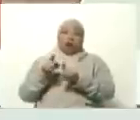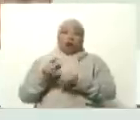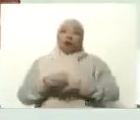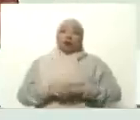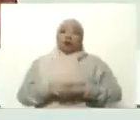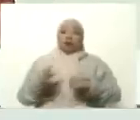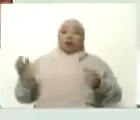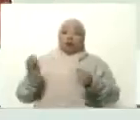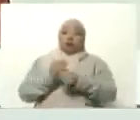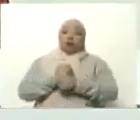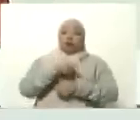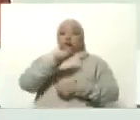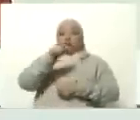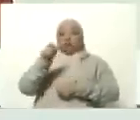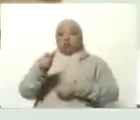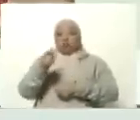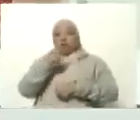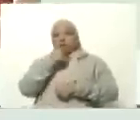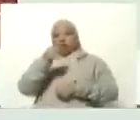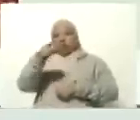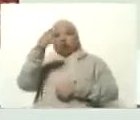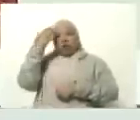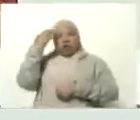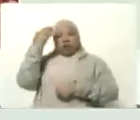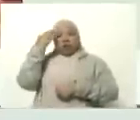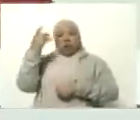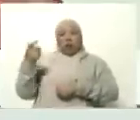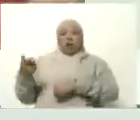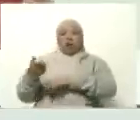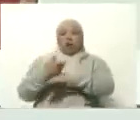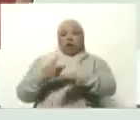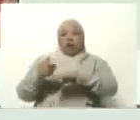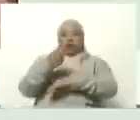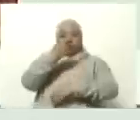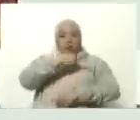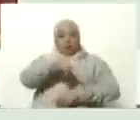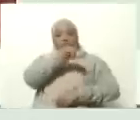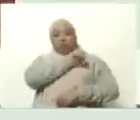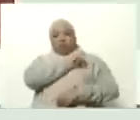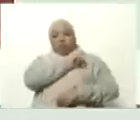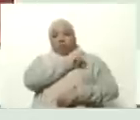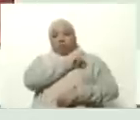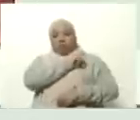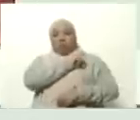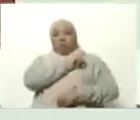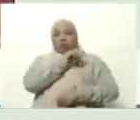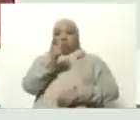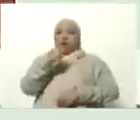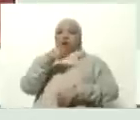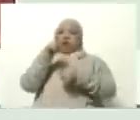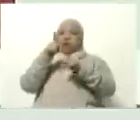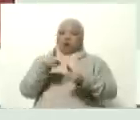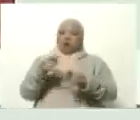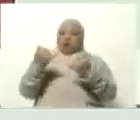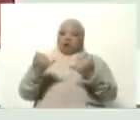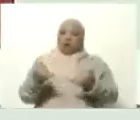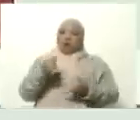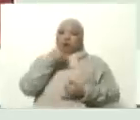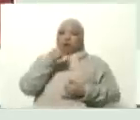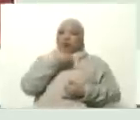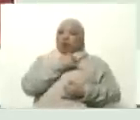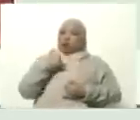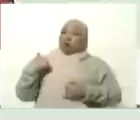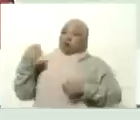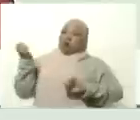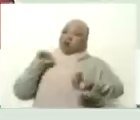conseguir gente muy servil, como el gobierno de España, pero van a encontrar otros gobiernos que son más autónomos y que quieren